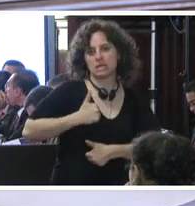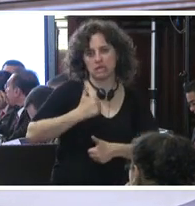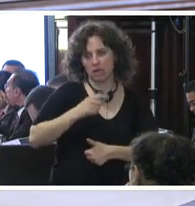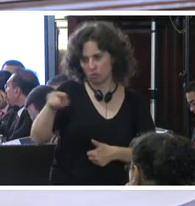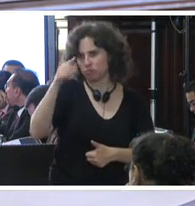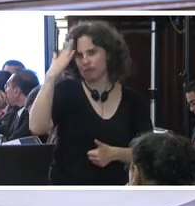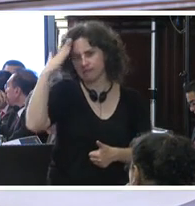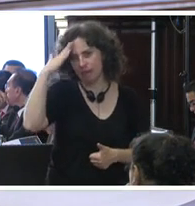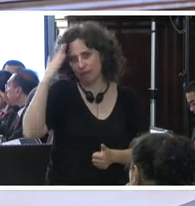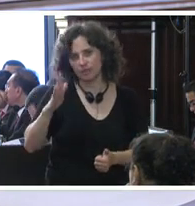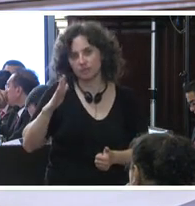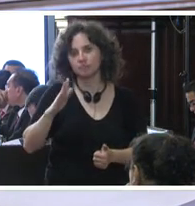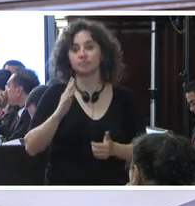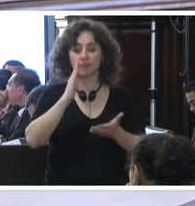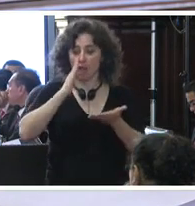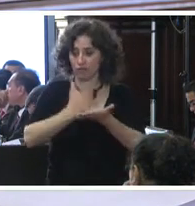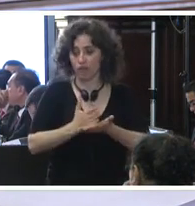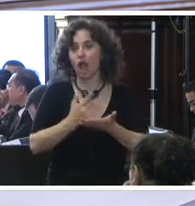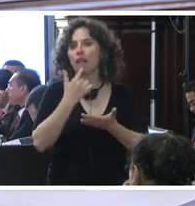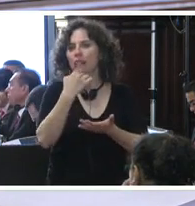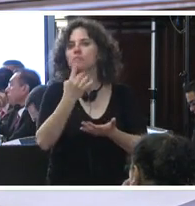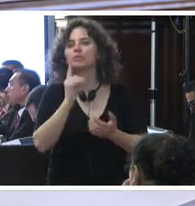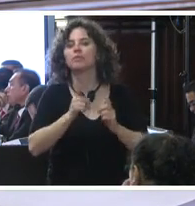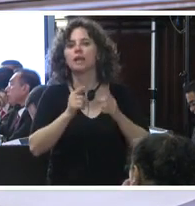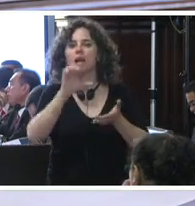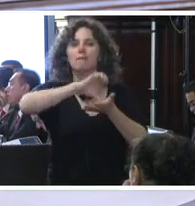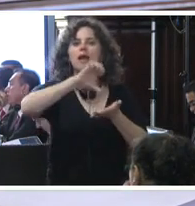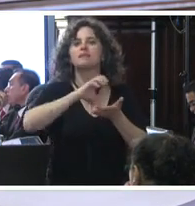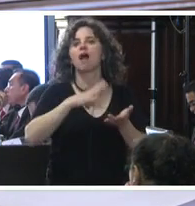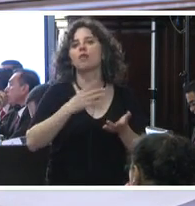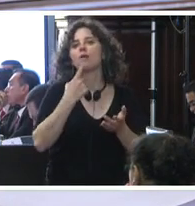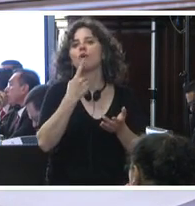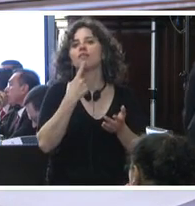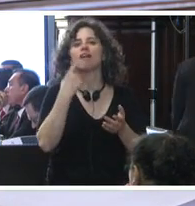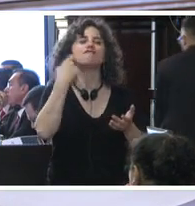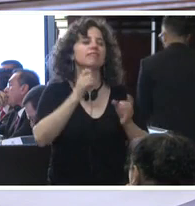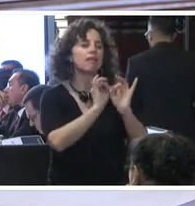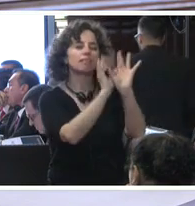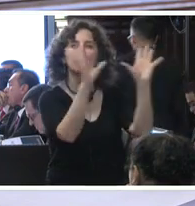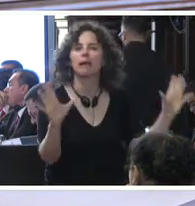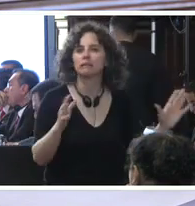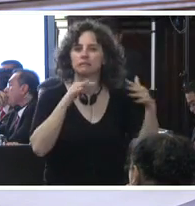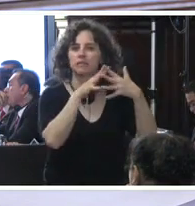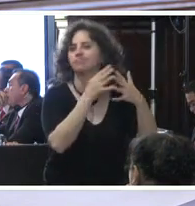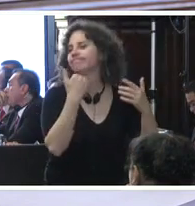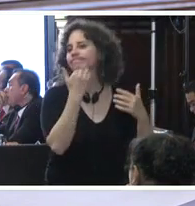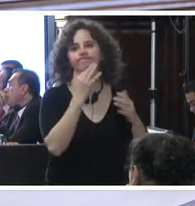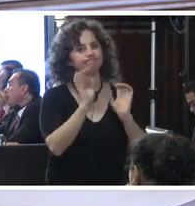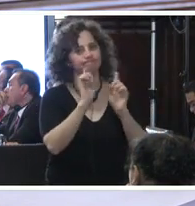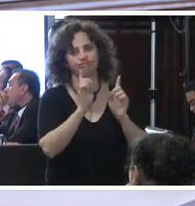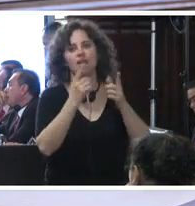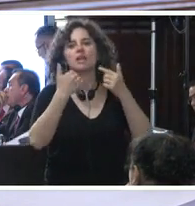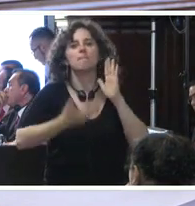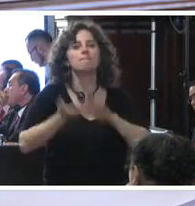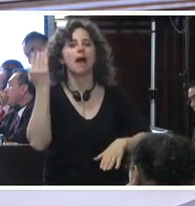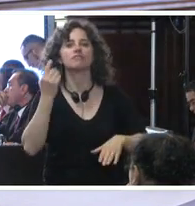ya saben. Finalmente, hay que mencionar que en el país prevalece una política de falta de transparencia, lo que a su vez genera mayor